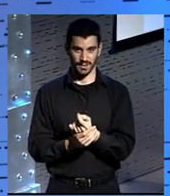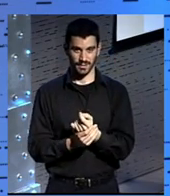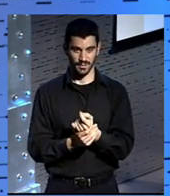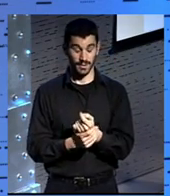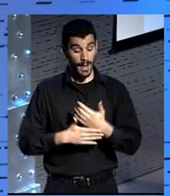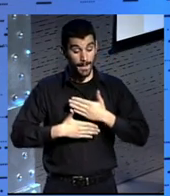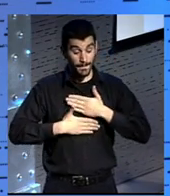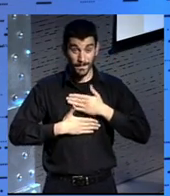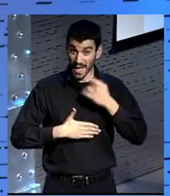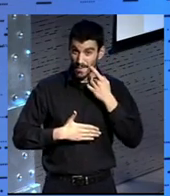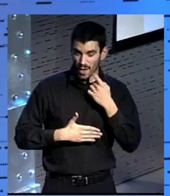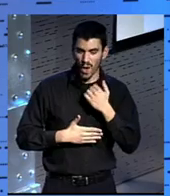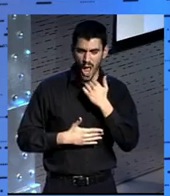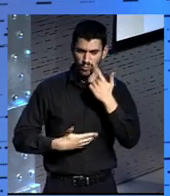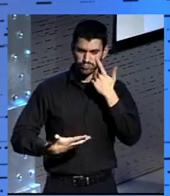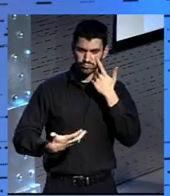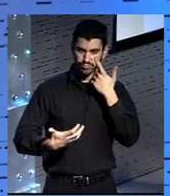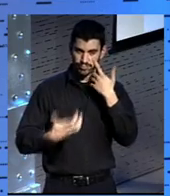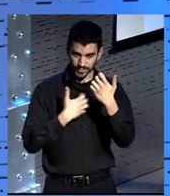banco es la